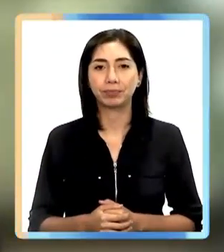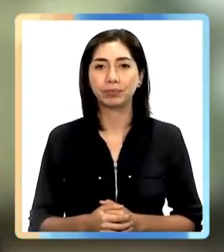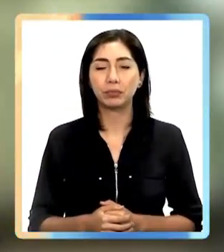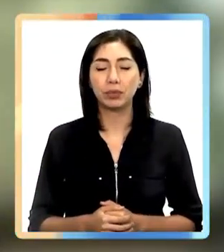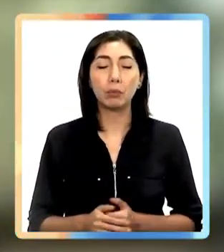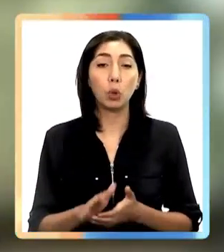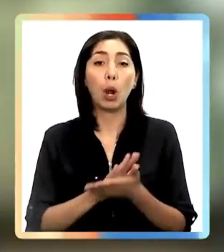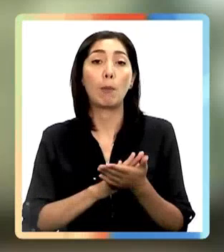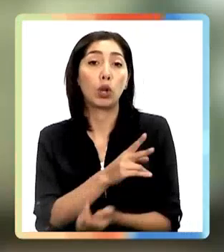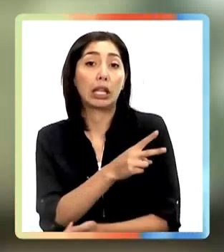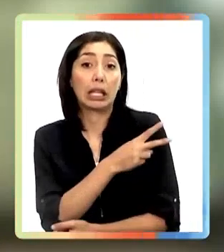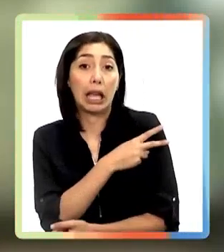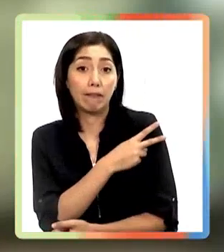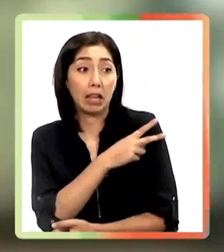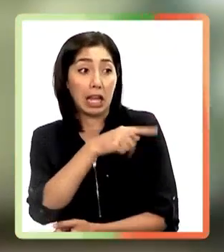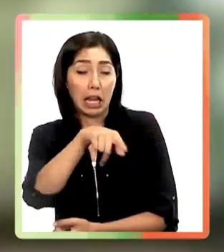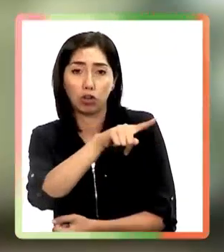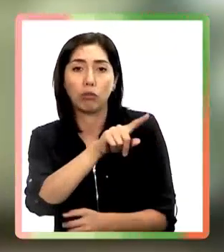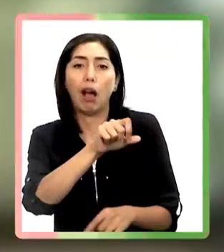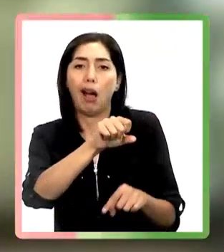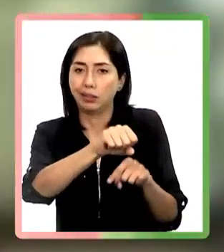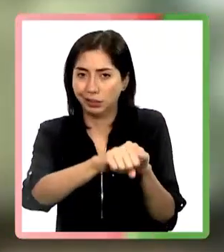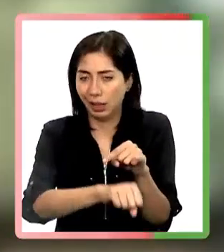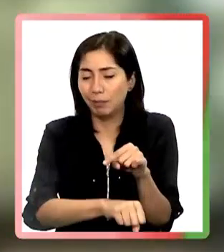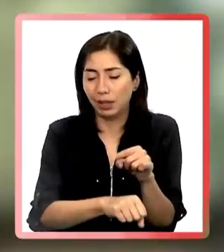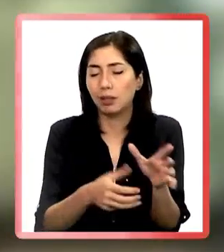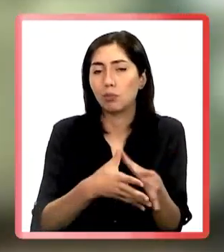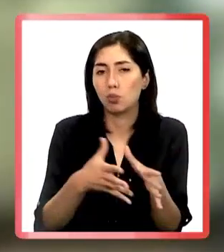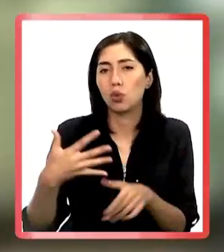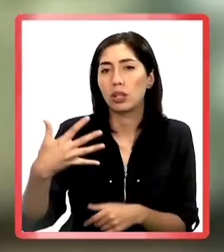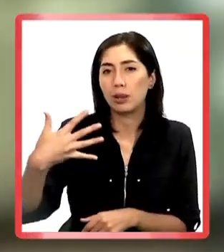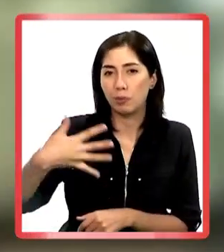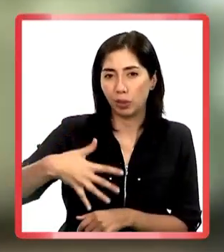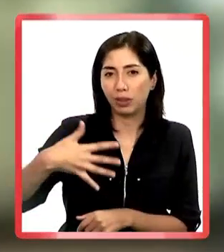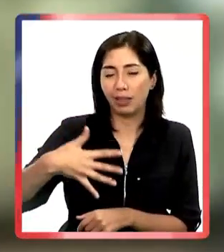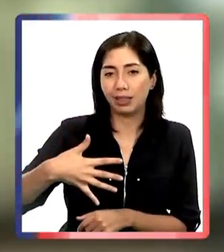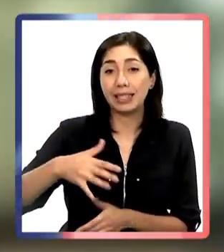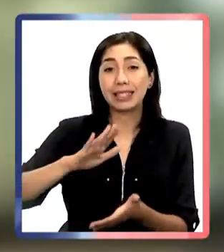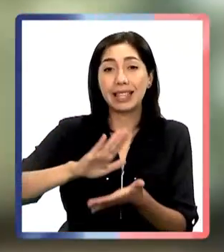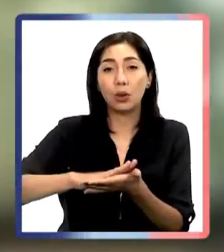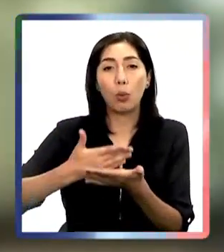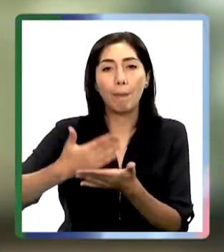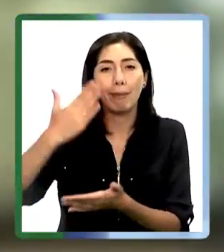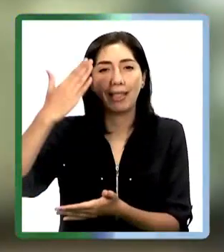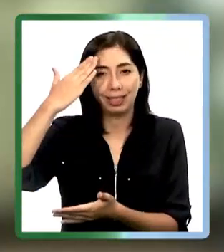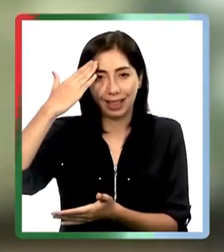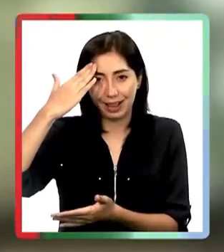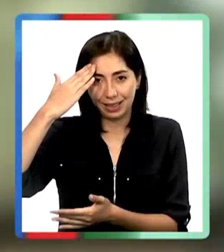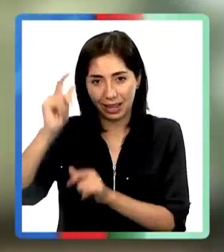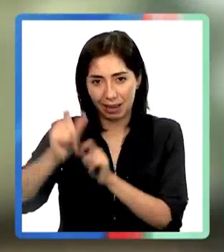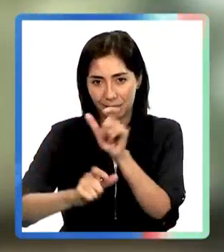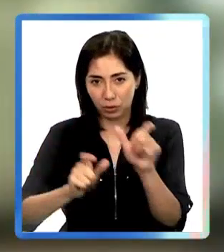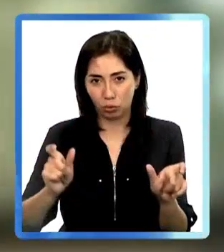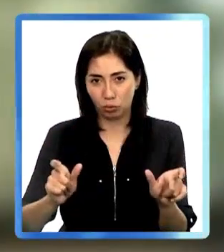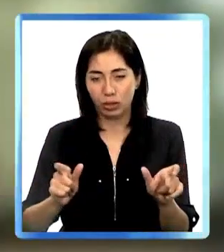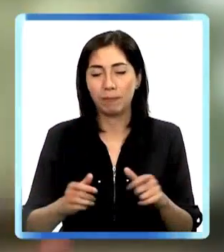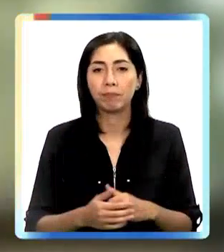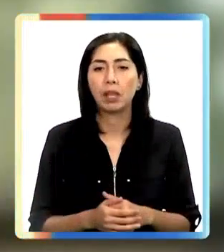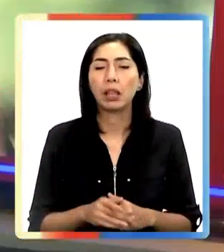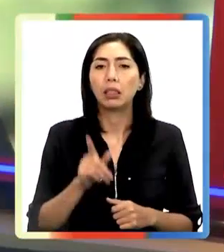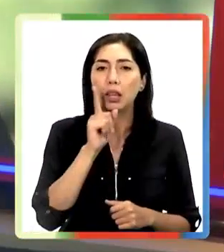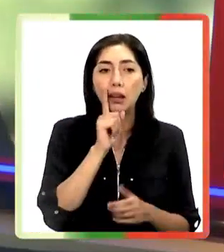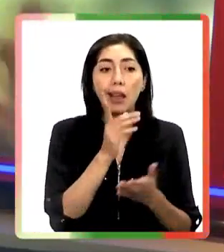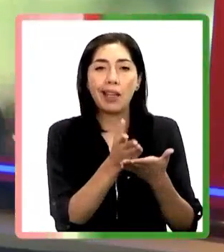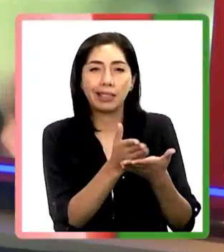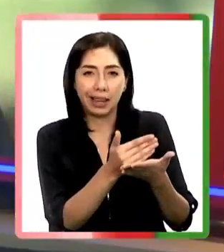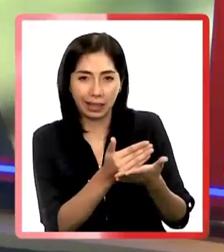que empleadores que reconocen, ¿no?, lo importante de la salud mental de sus trabajadores y favorecen